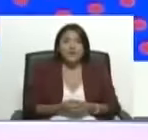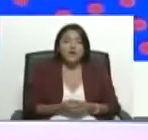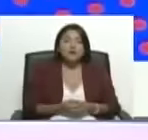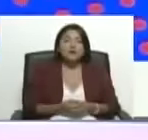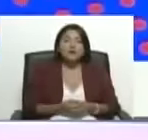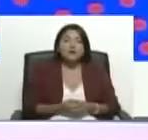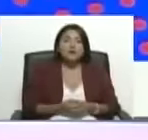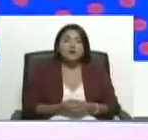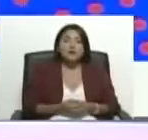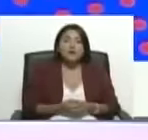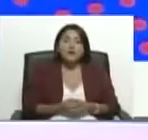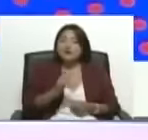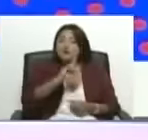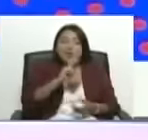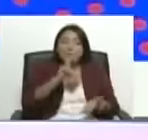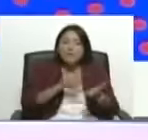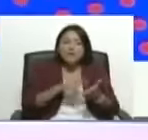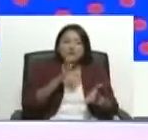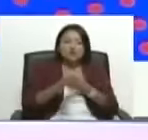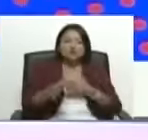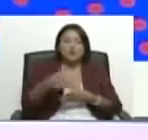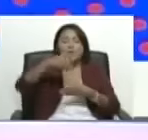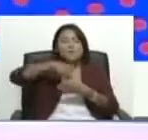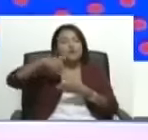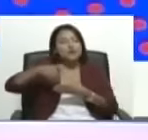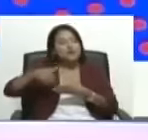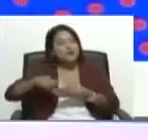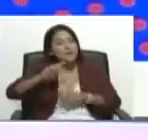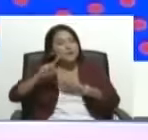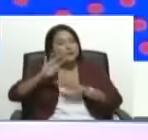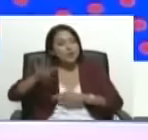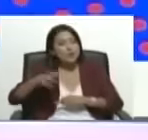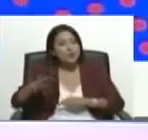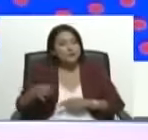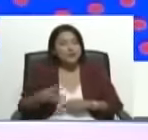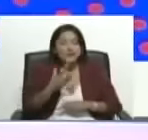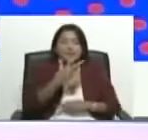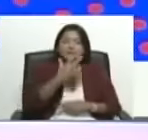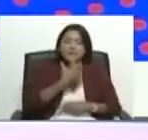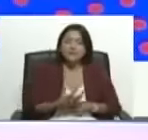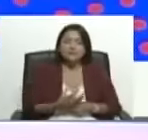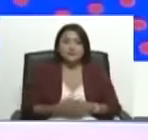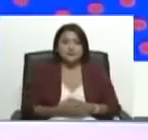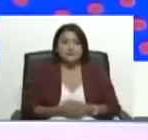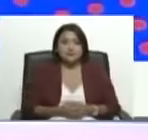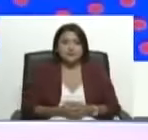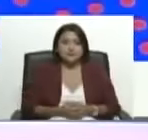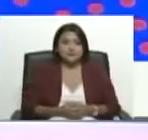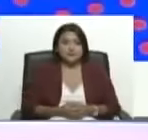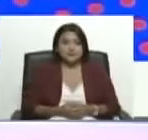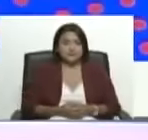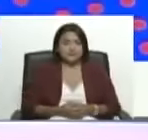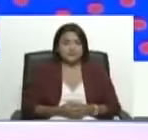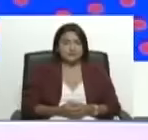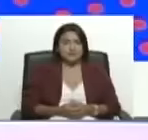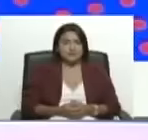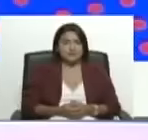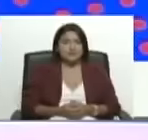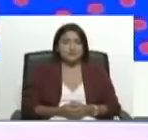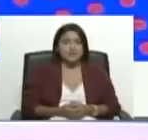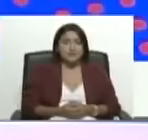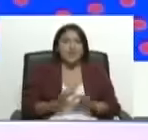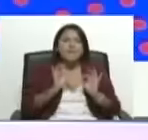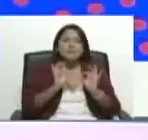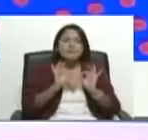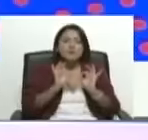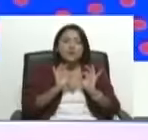proceda el referendo consultivo previsto en Venezuela el 3 de diciembre de su forma actual.